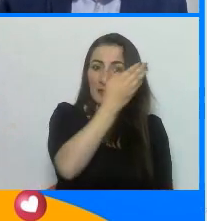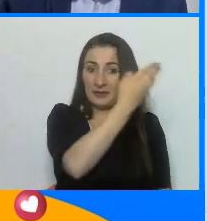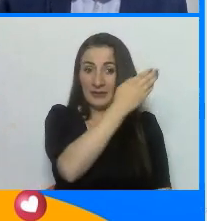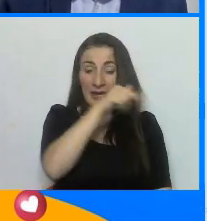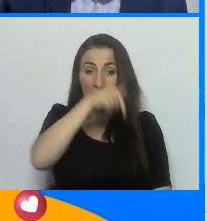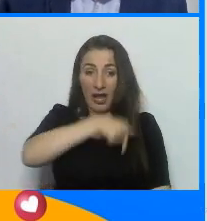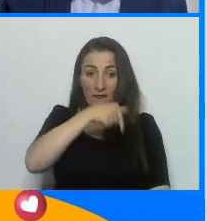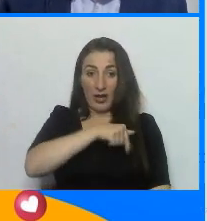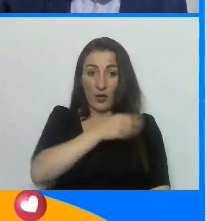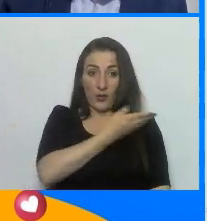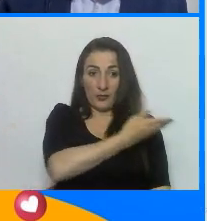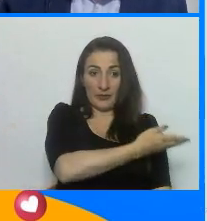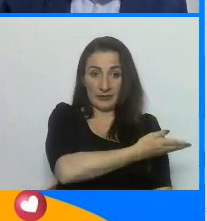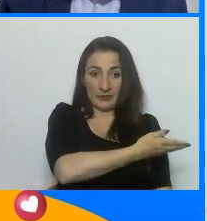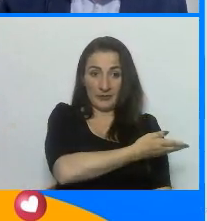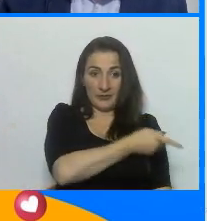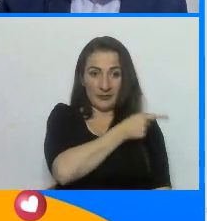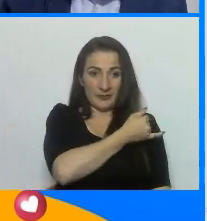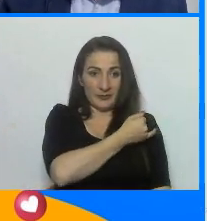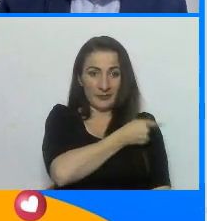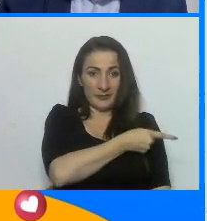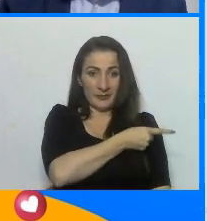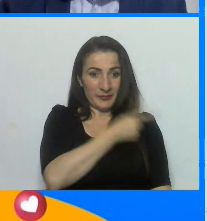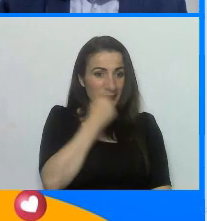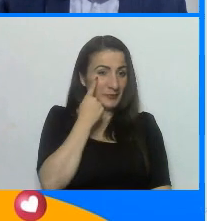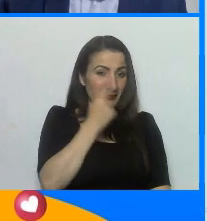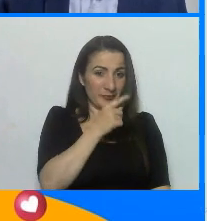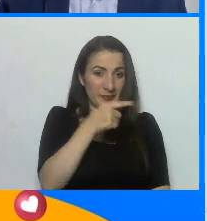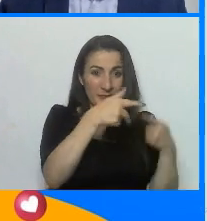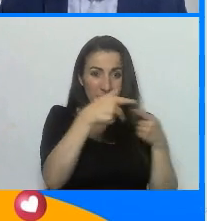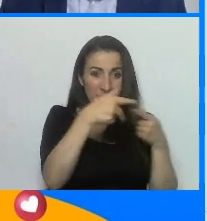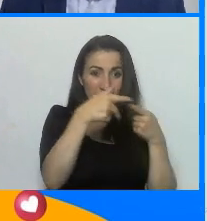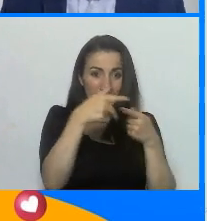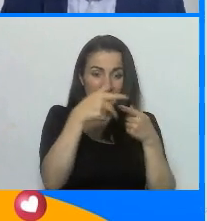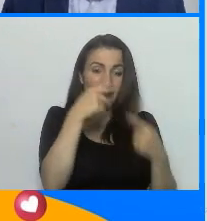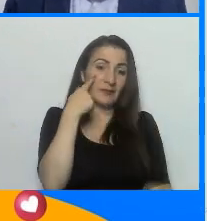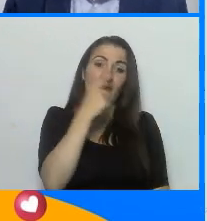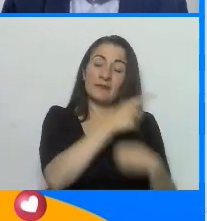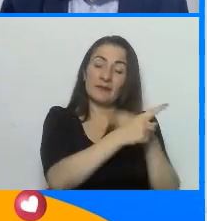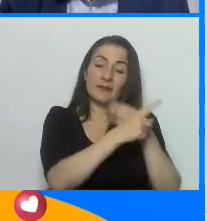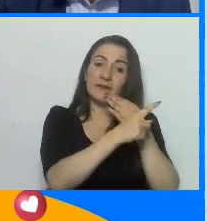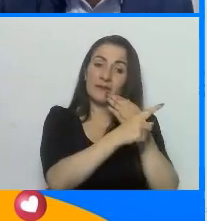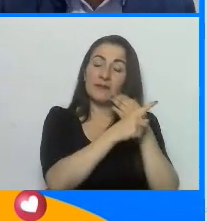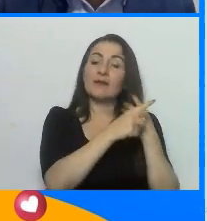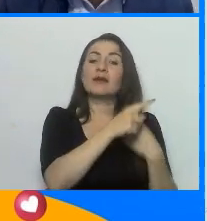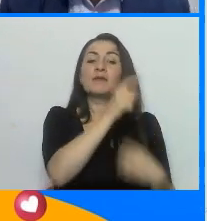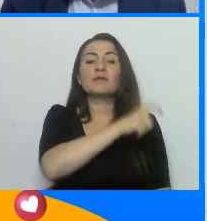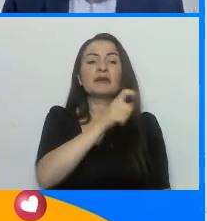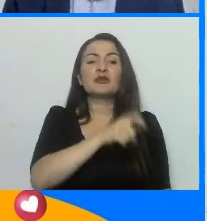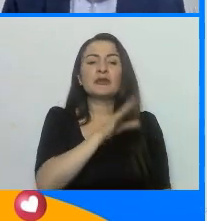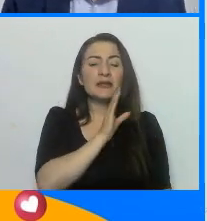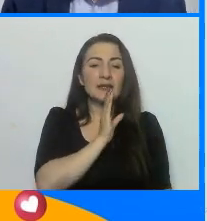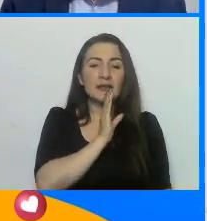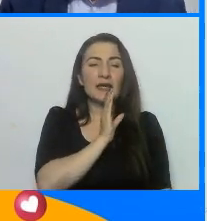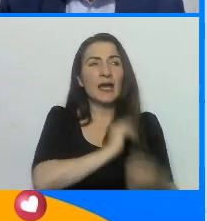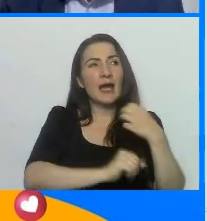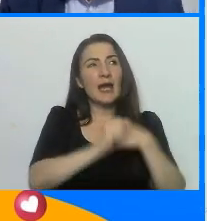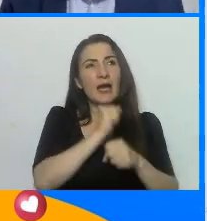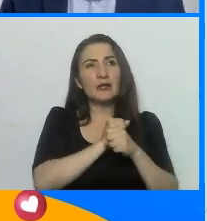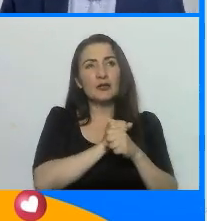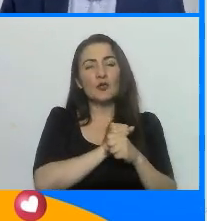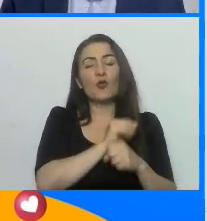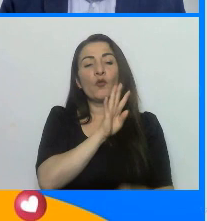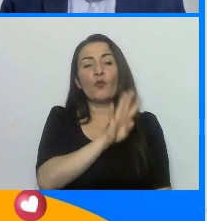inferior izquierda, estoy señalando con el cursor, este personaje fue en los años 400 antes de